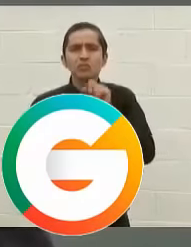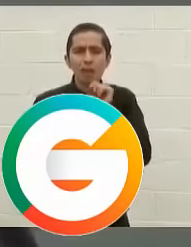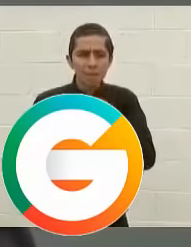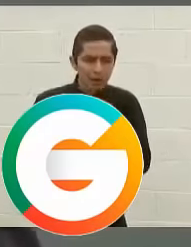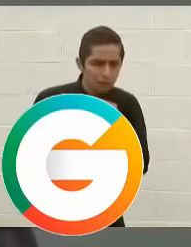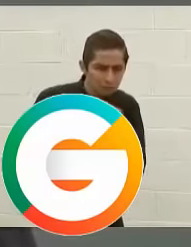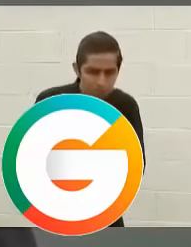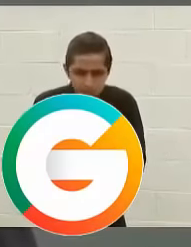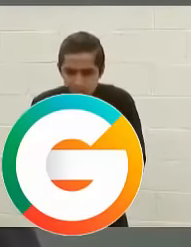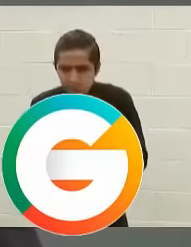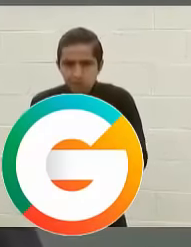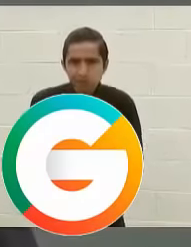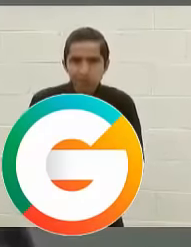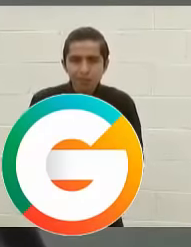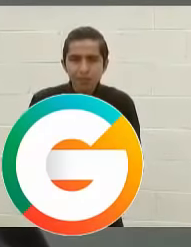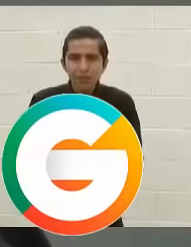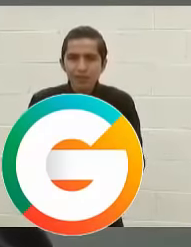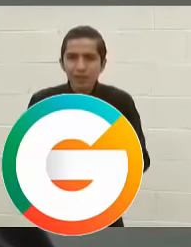Nacional y